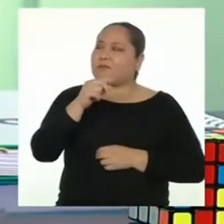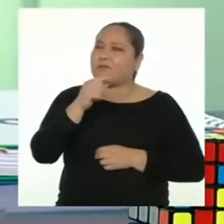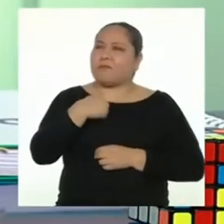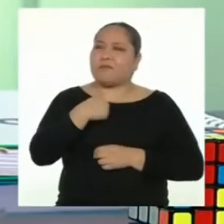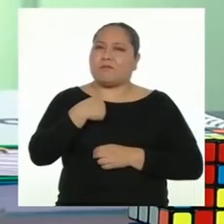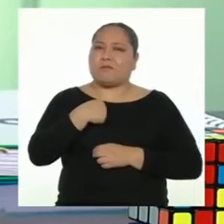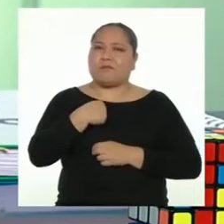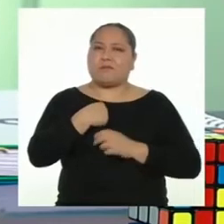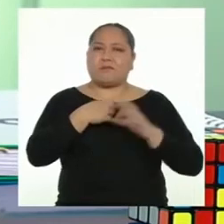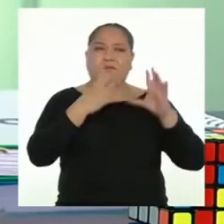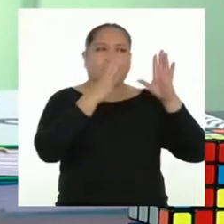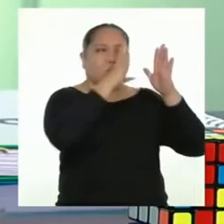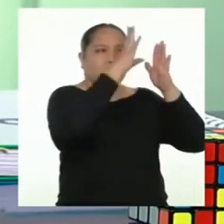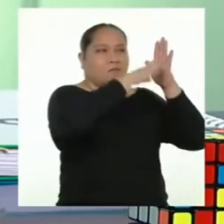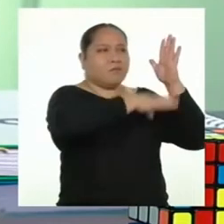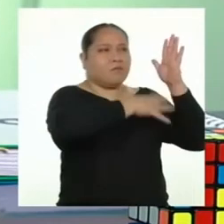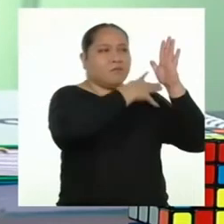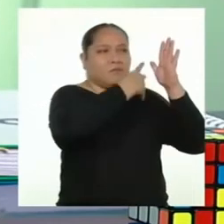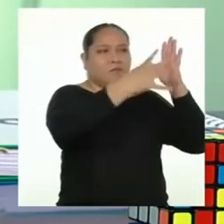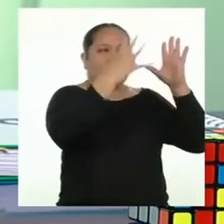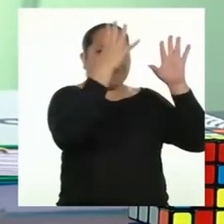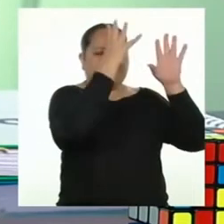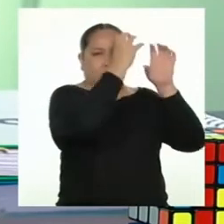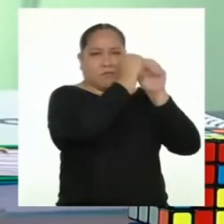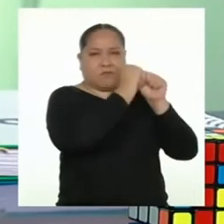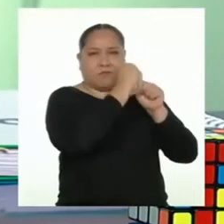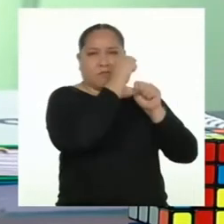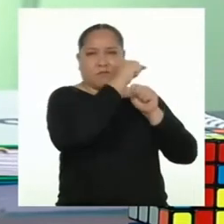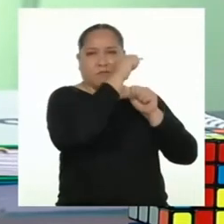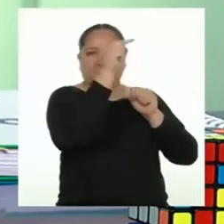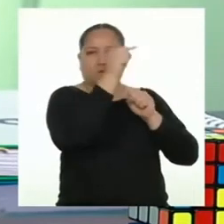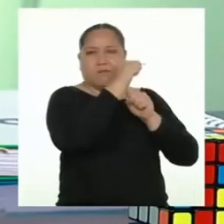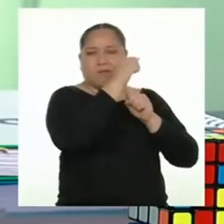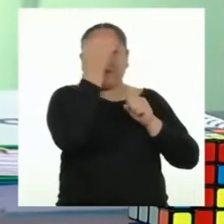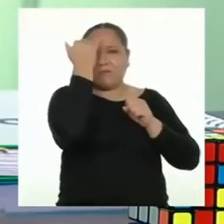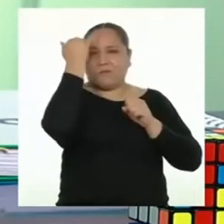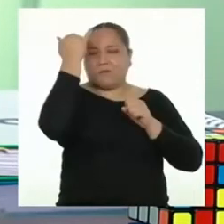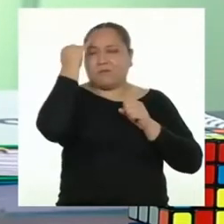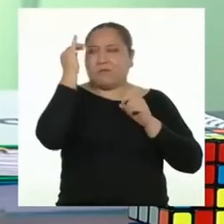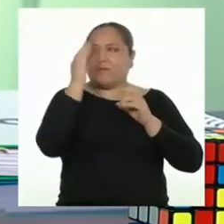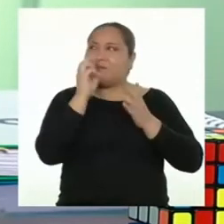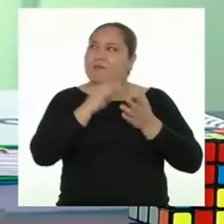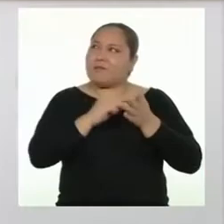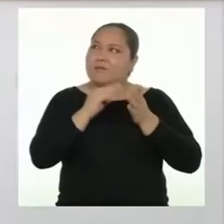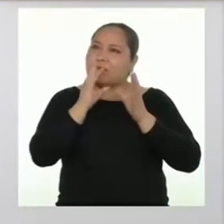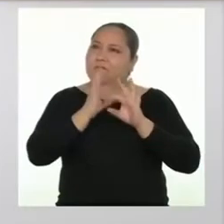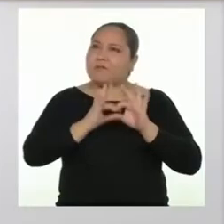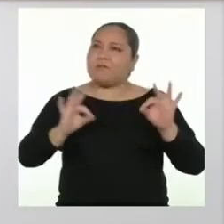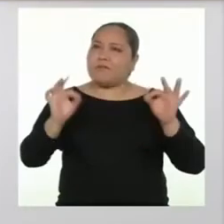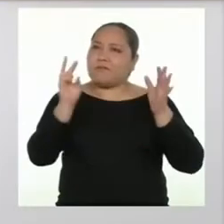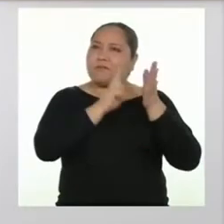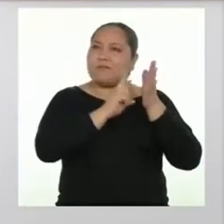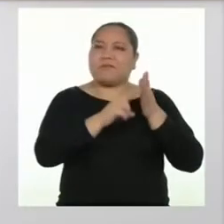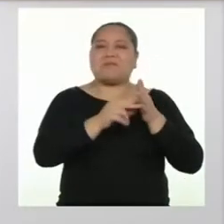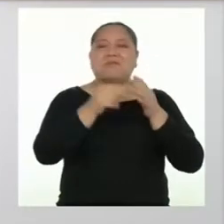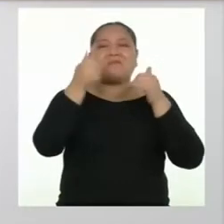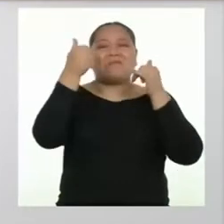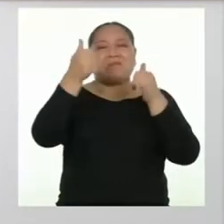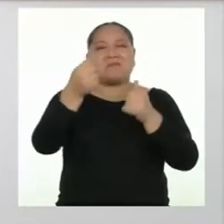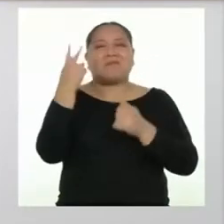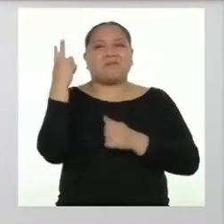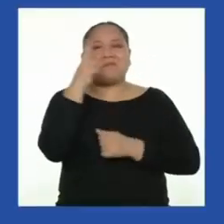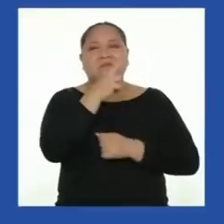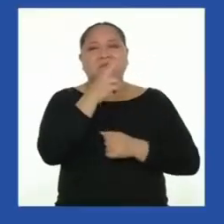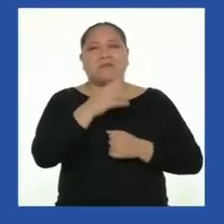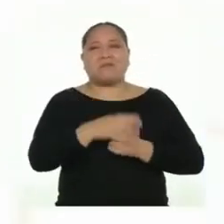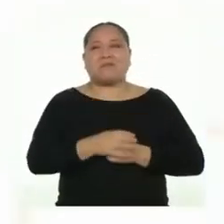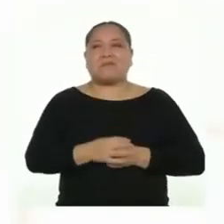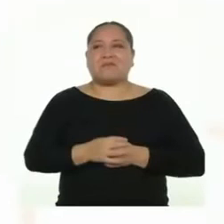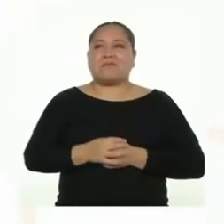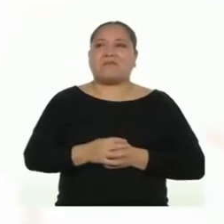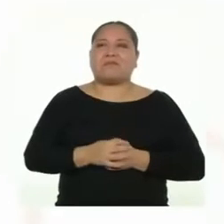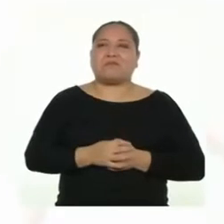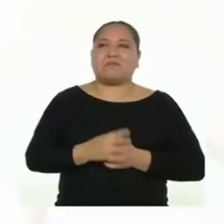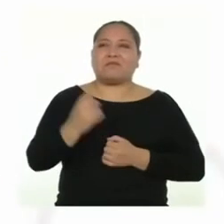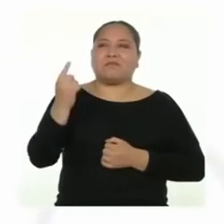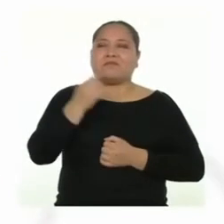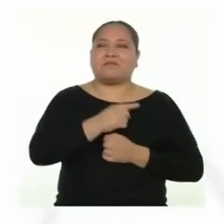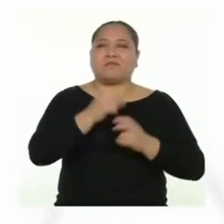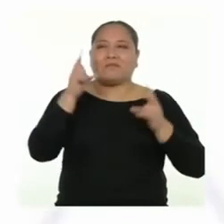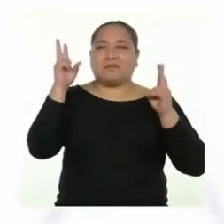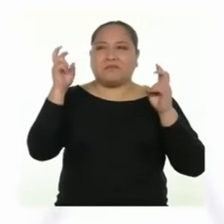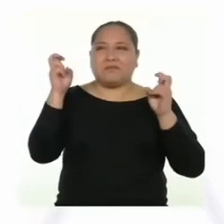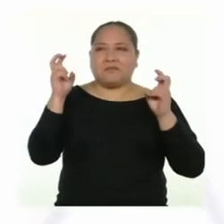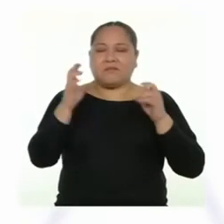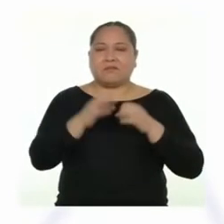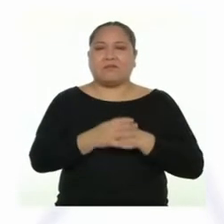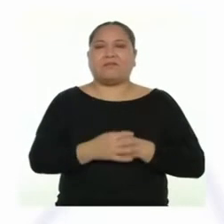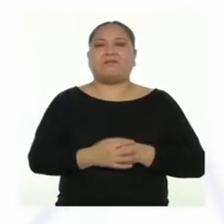cuadro sinóptico. Ahí están las ideas más relevantes de los textos que leímos. ¡Qué bien! Veámoslo. El